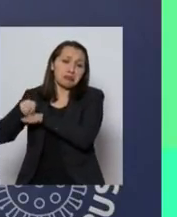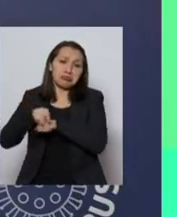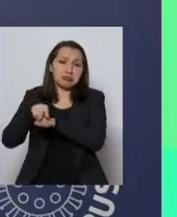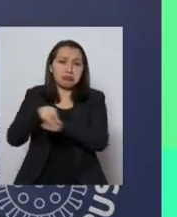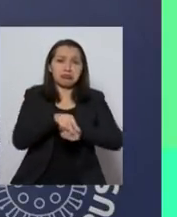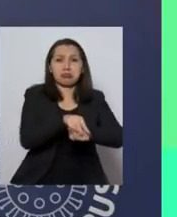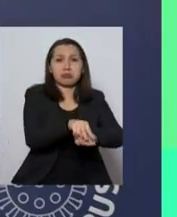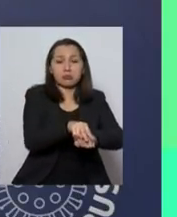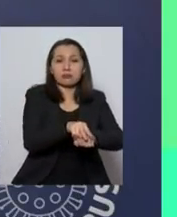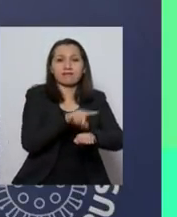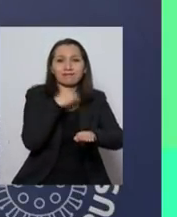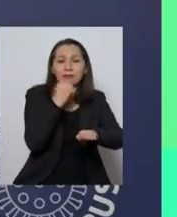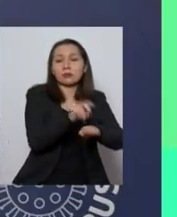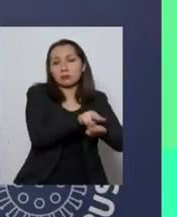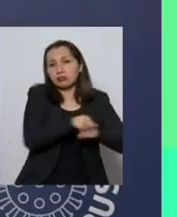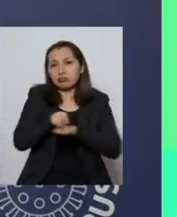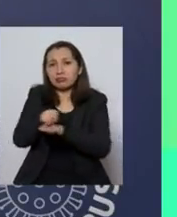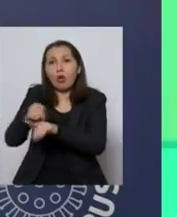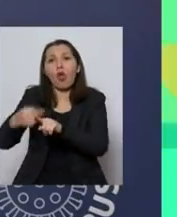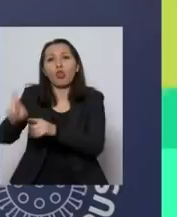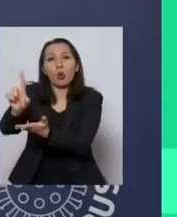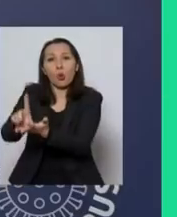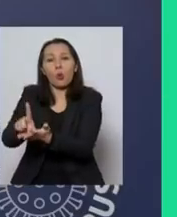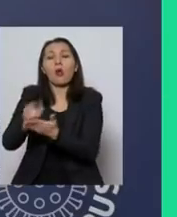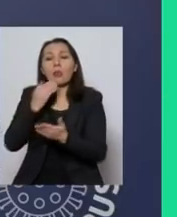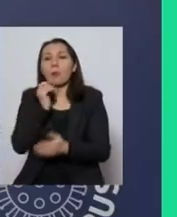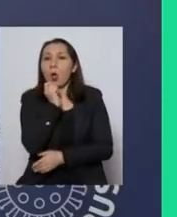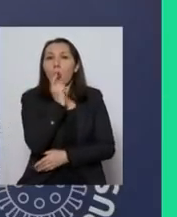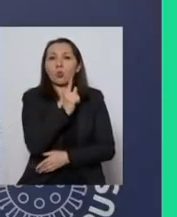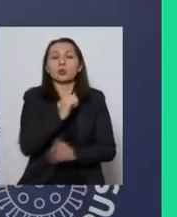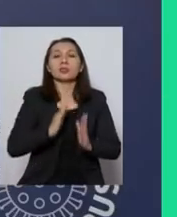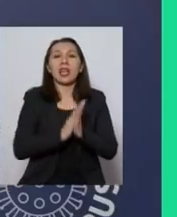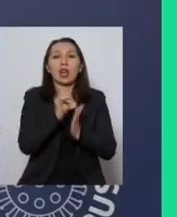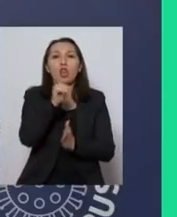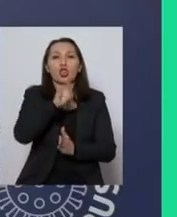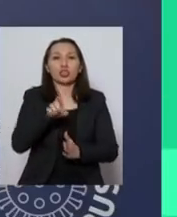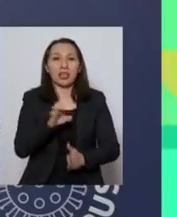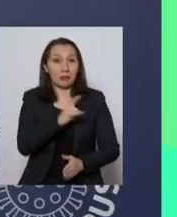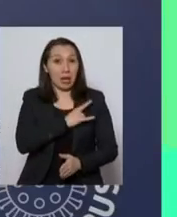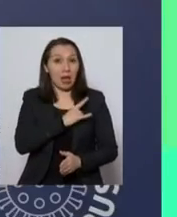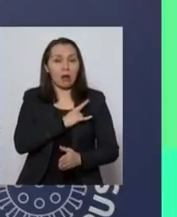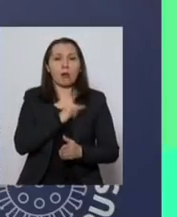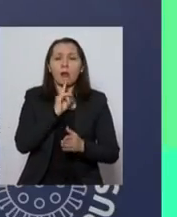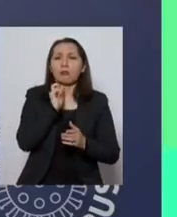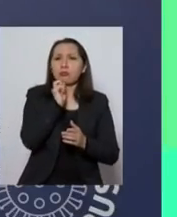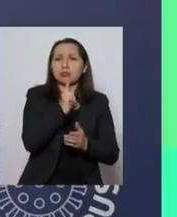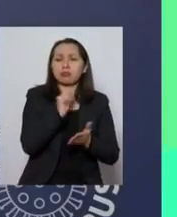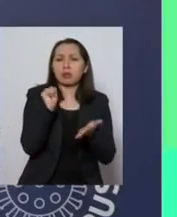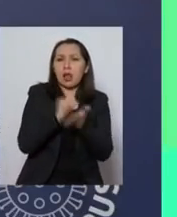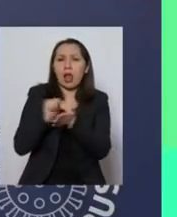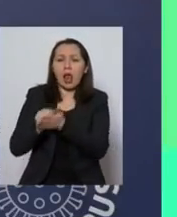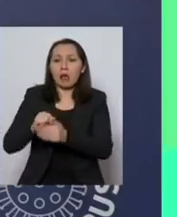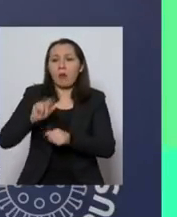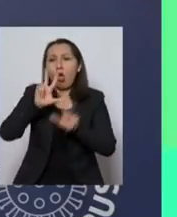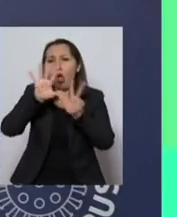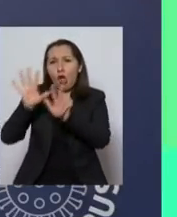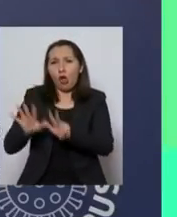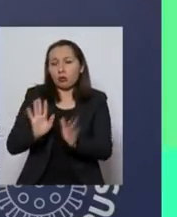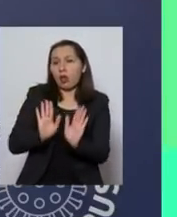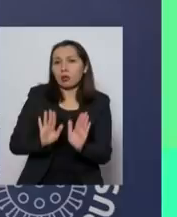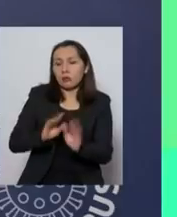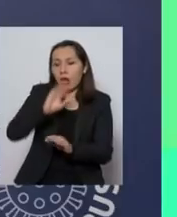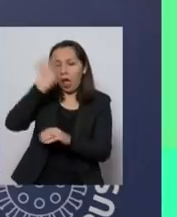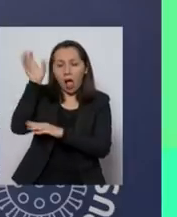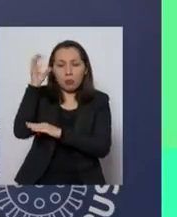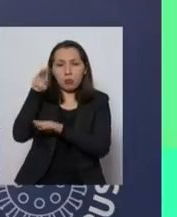son derivados a otros sitios. Justamente tenemos denuncias del San José de esperas de 8 horas en ambulancia. Entonces, ¿cuánto está demorando este traslado